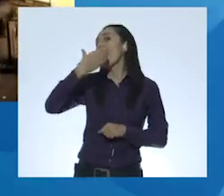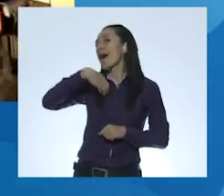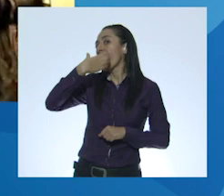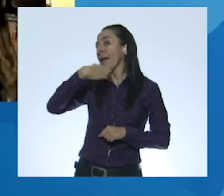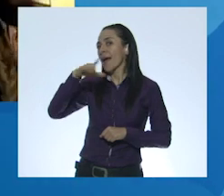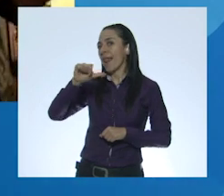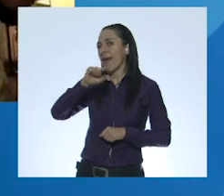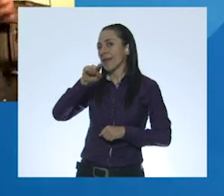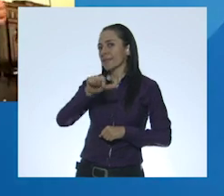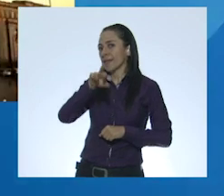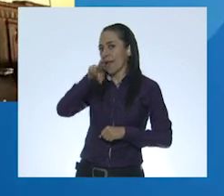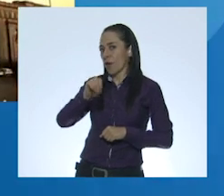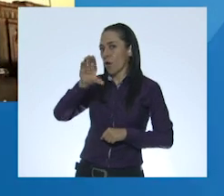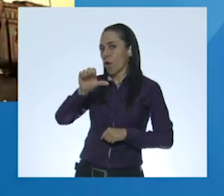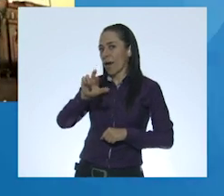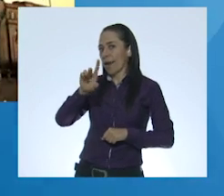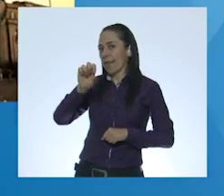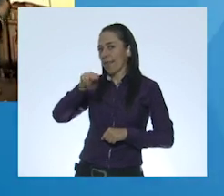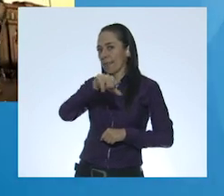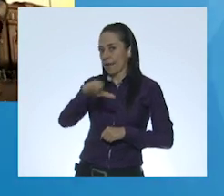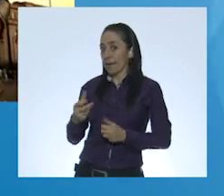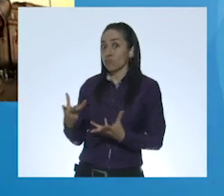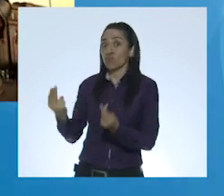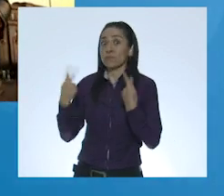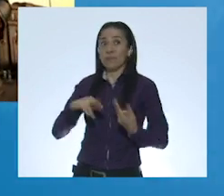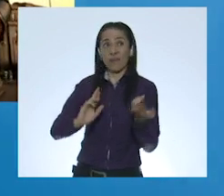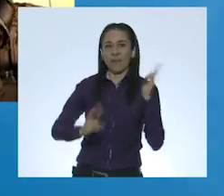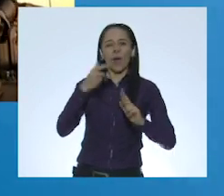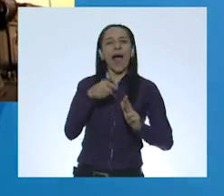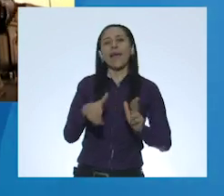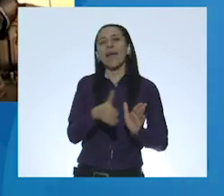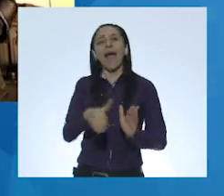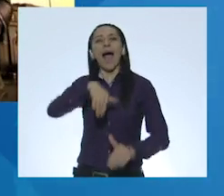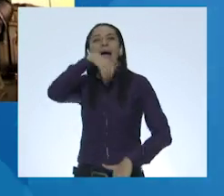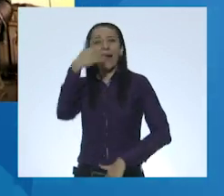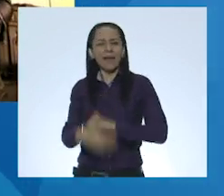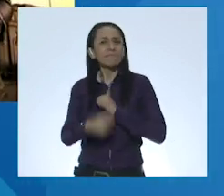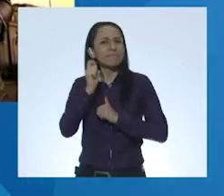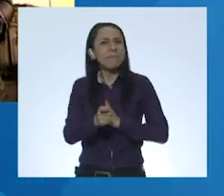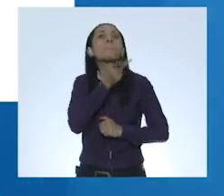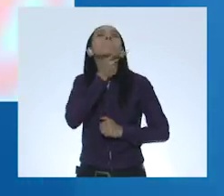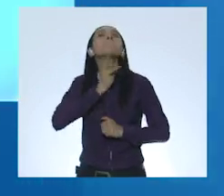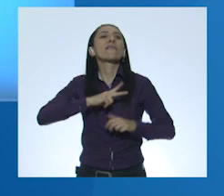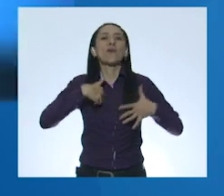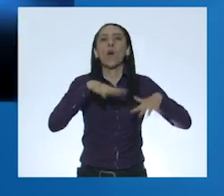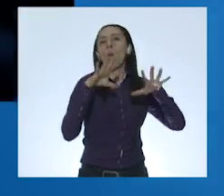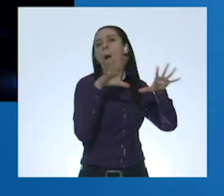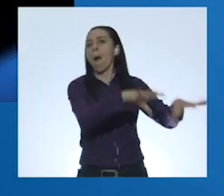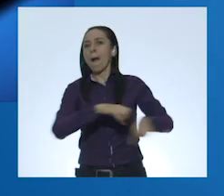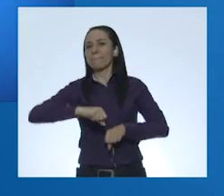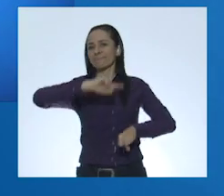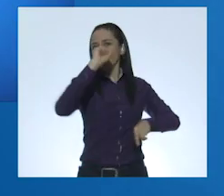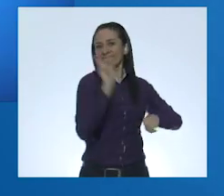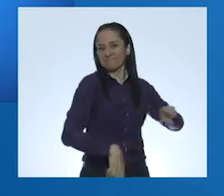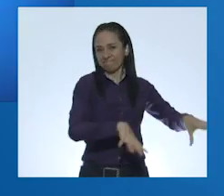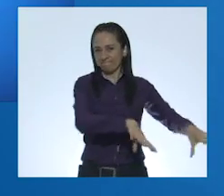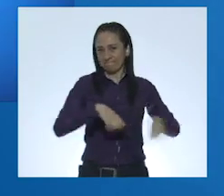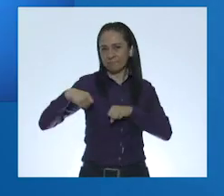historiadores cierra todo el ciclo revolucionario. Por supuesto, nos referimos a la expropiación petrolera.